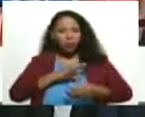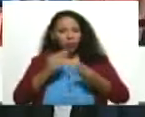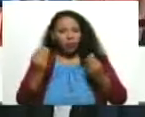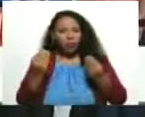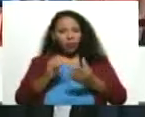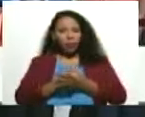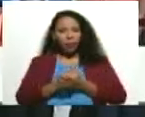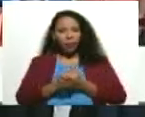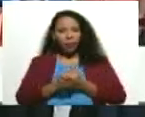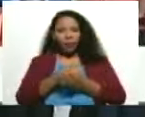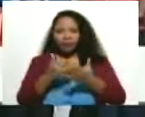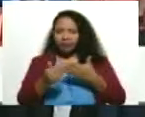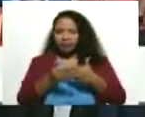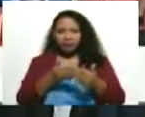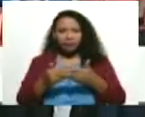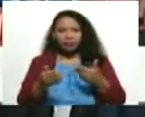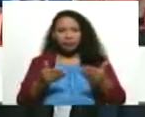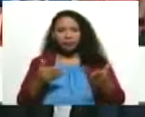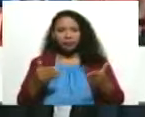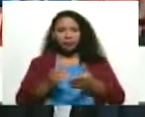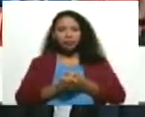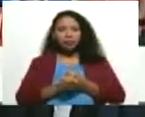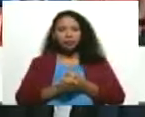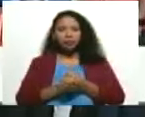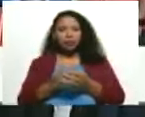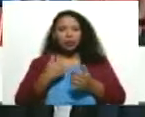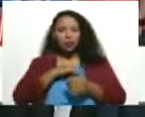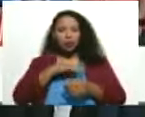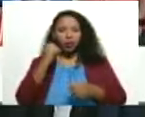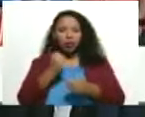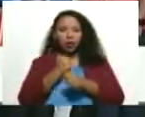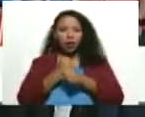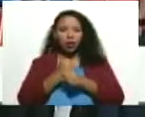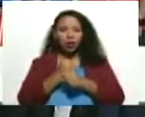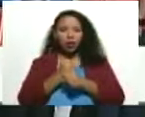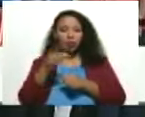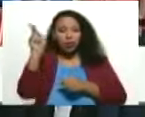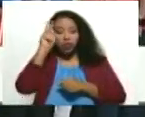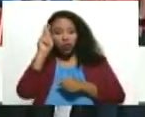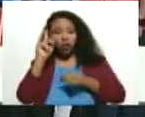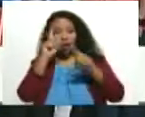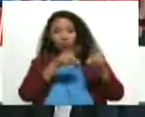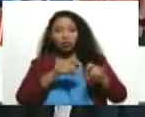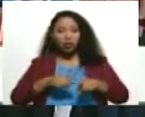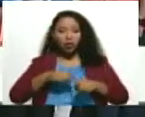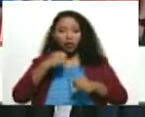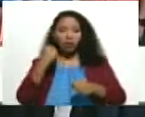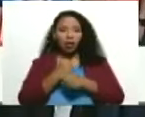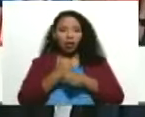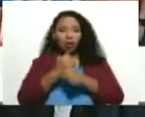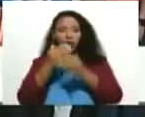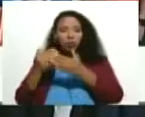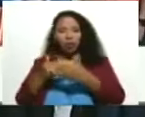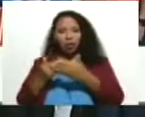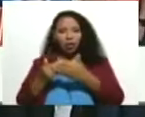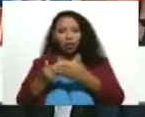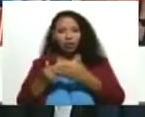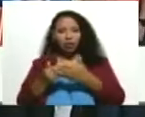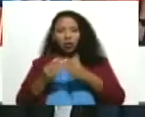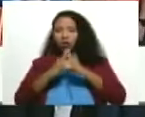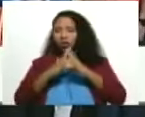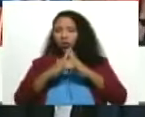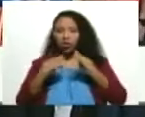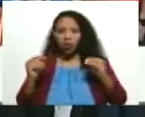económicos, independientemente de nuestra labor, si somos profesores, campesinos, trabajadores, estudiantes, todas y